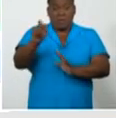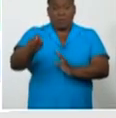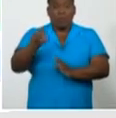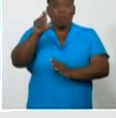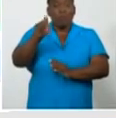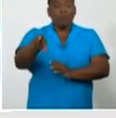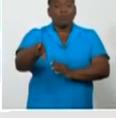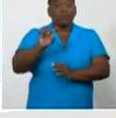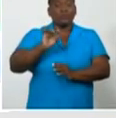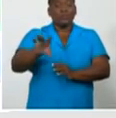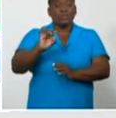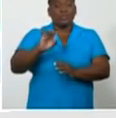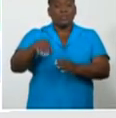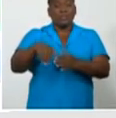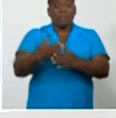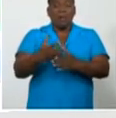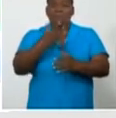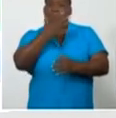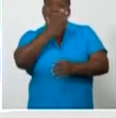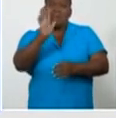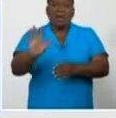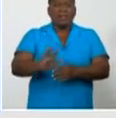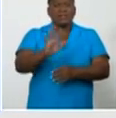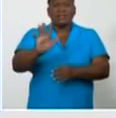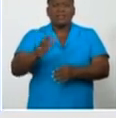días, similar a la del día de ayer,